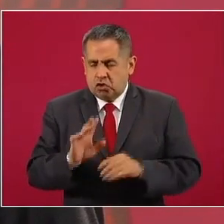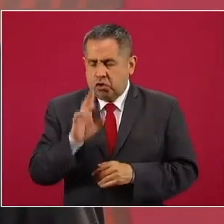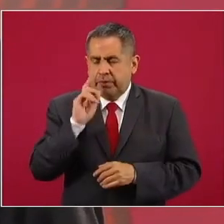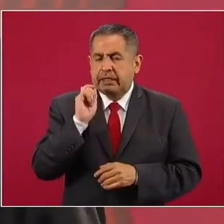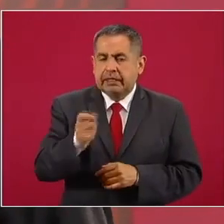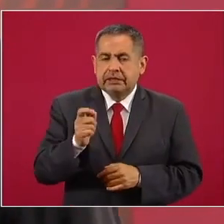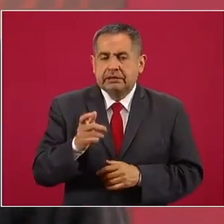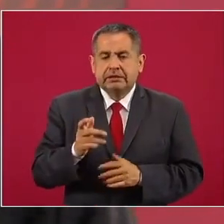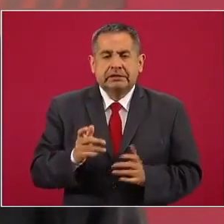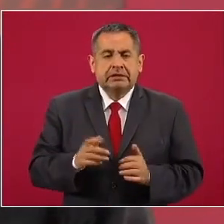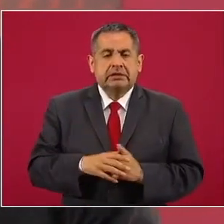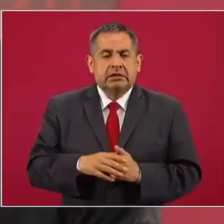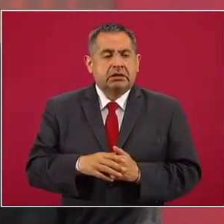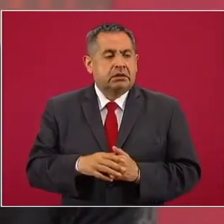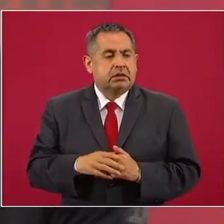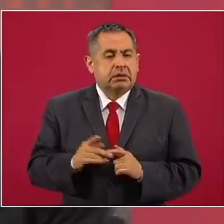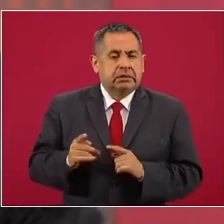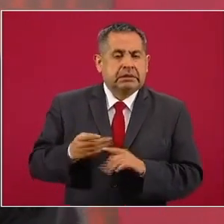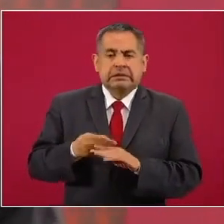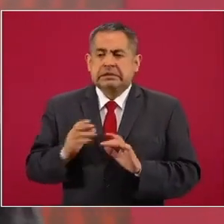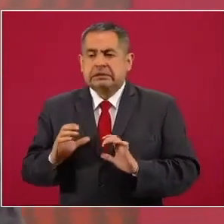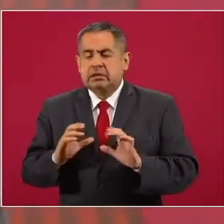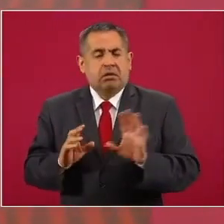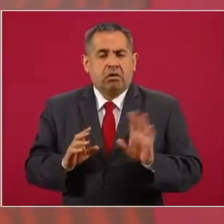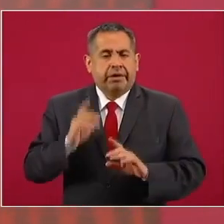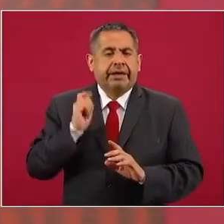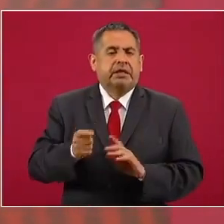ni por precaución,